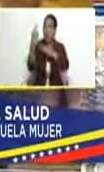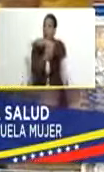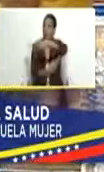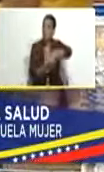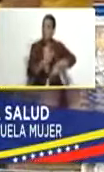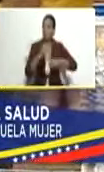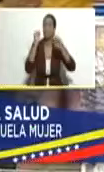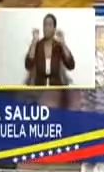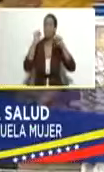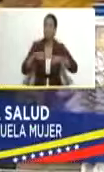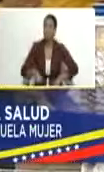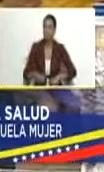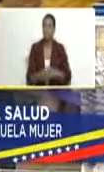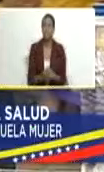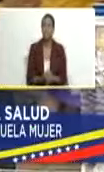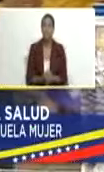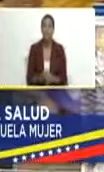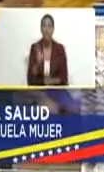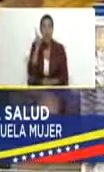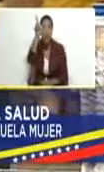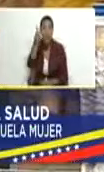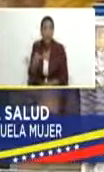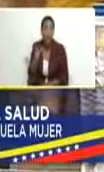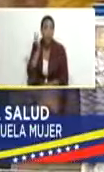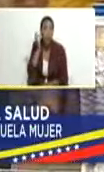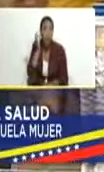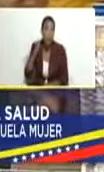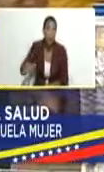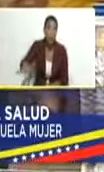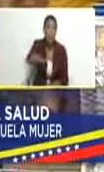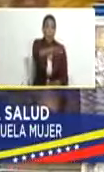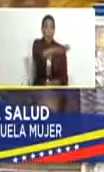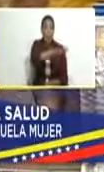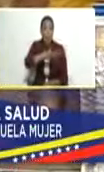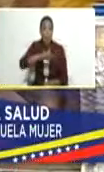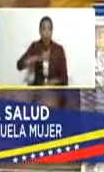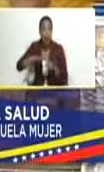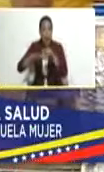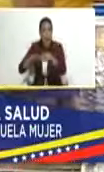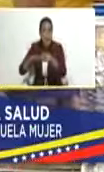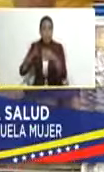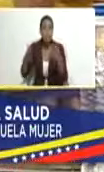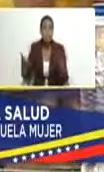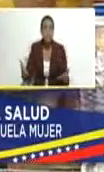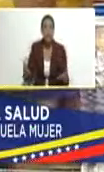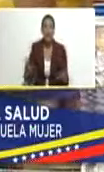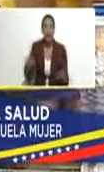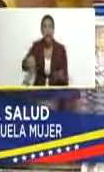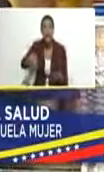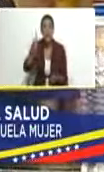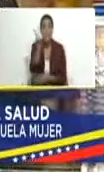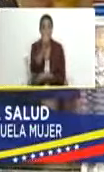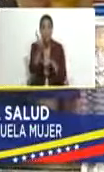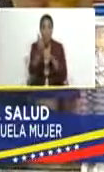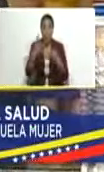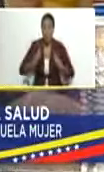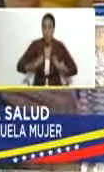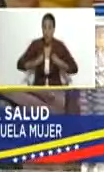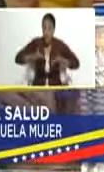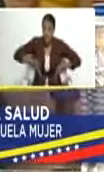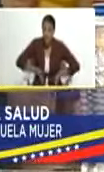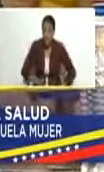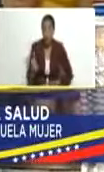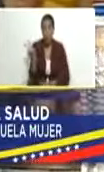revolución. Y las mujeres, presidente, nosotras las mujeres aquí en Venezuela tenemos